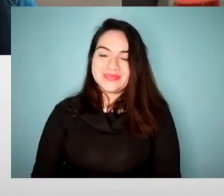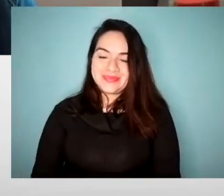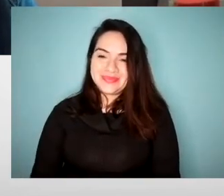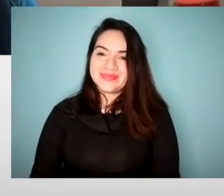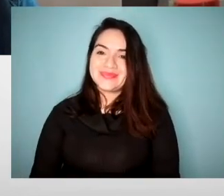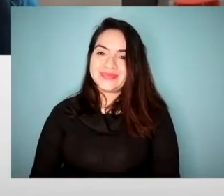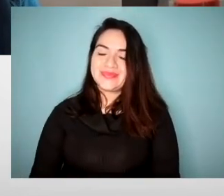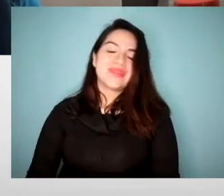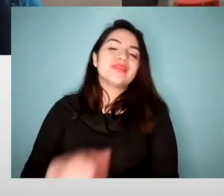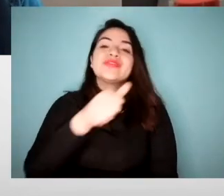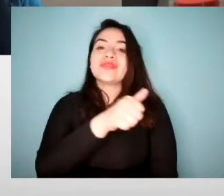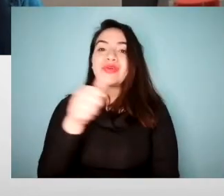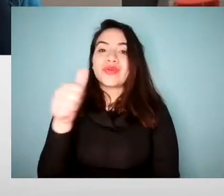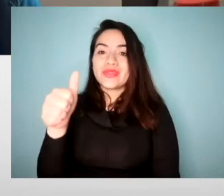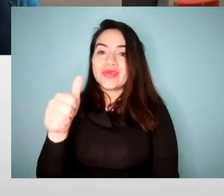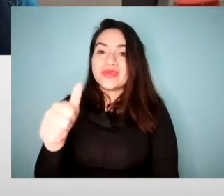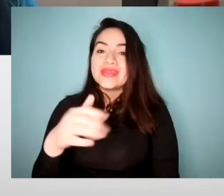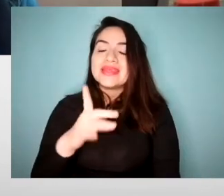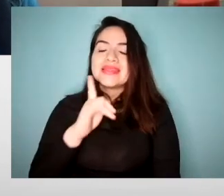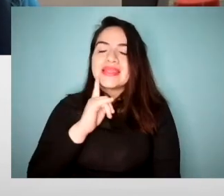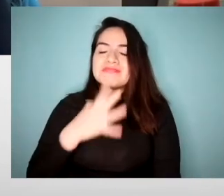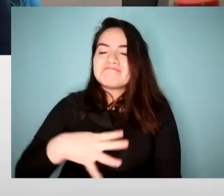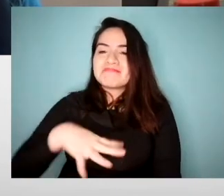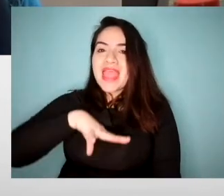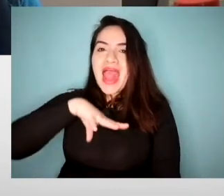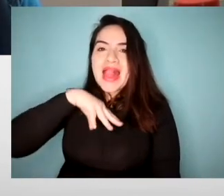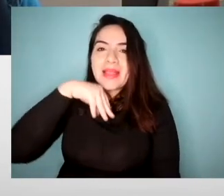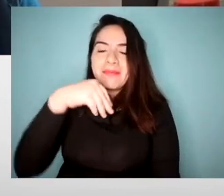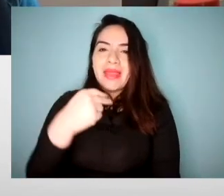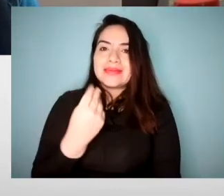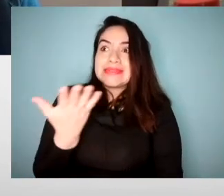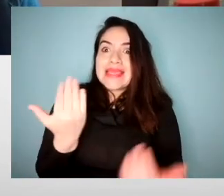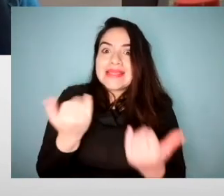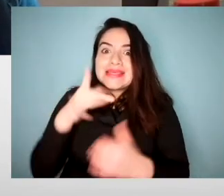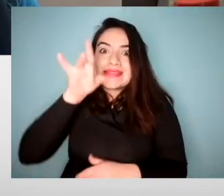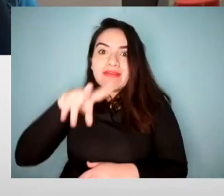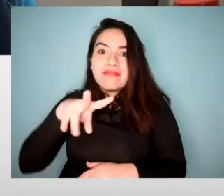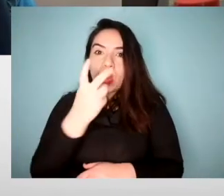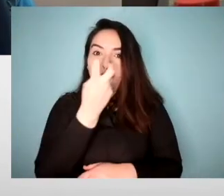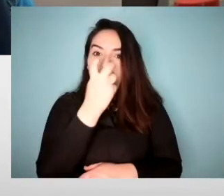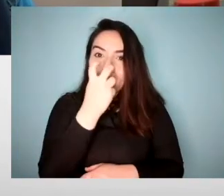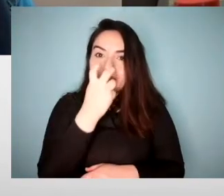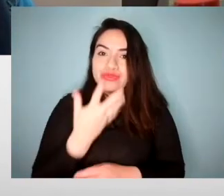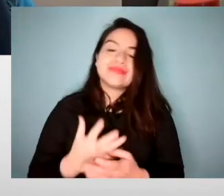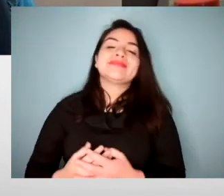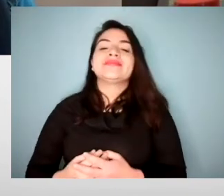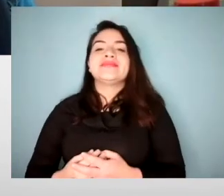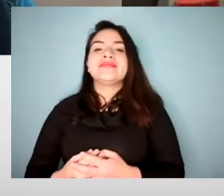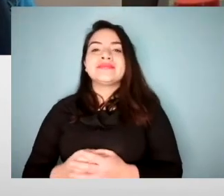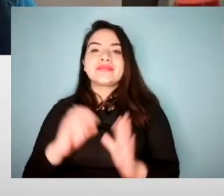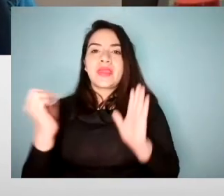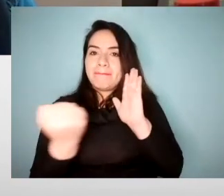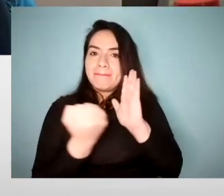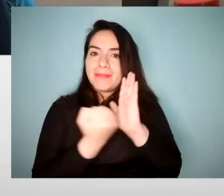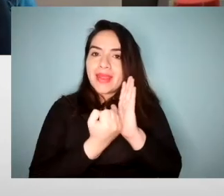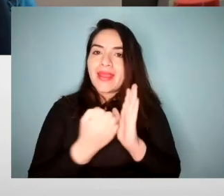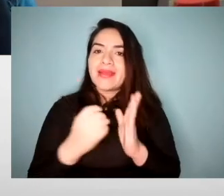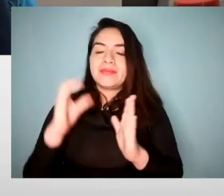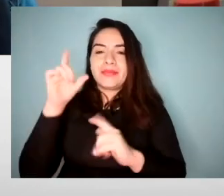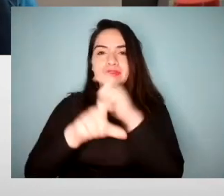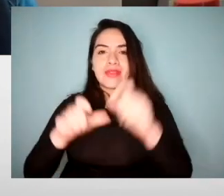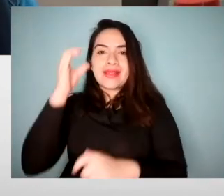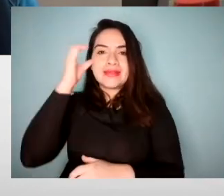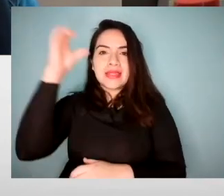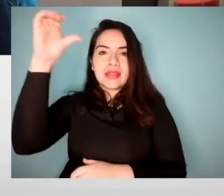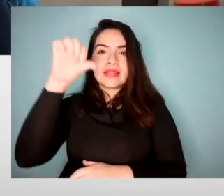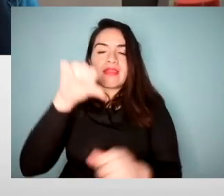que tienen esa alma curiosa, ese espíritu curioso, lo que nos marca un poco como científicos de hacernos preguntas, tienen que